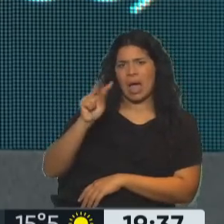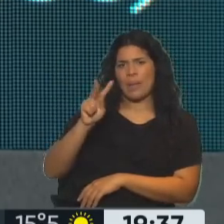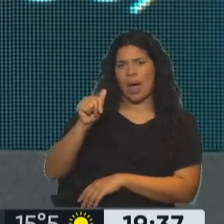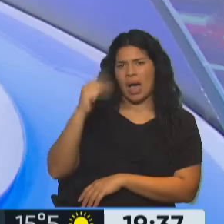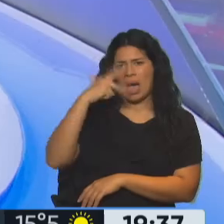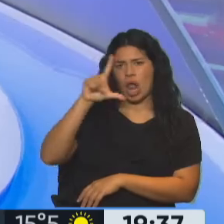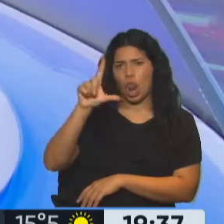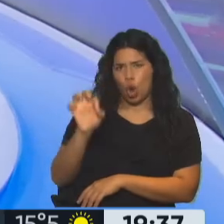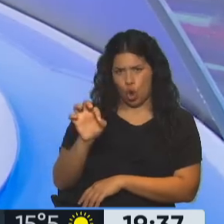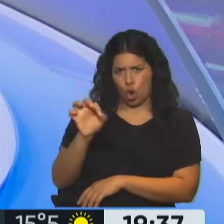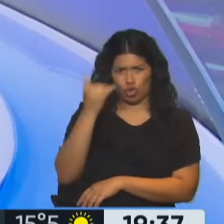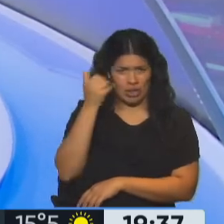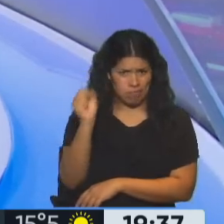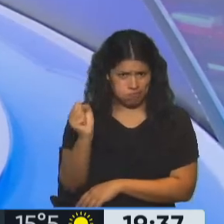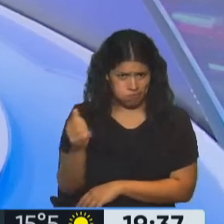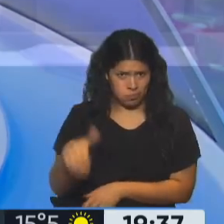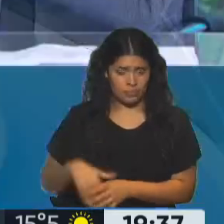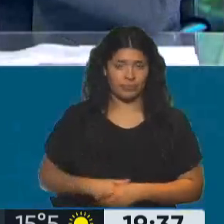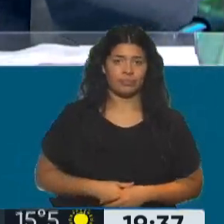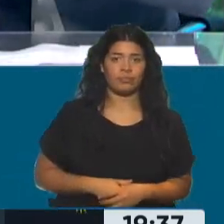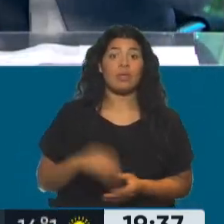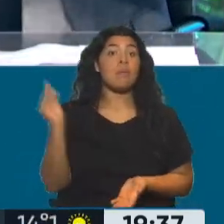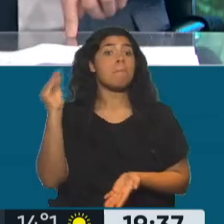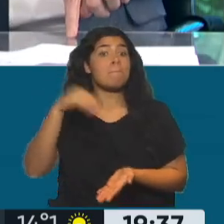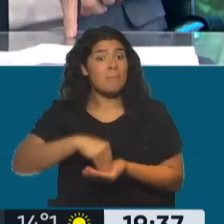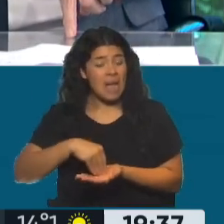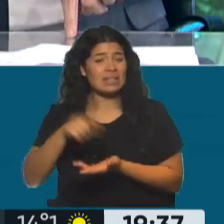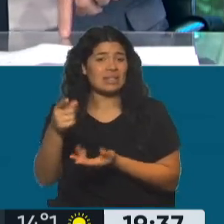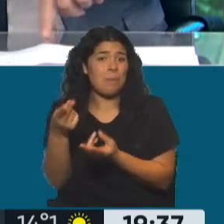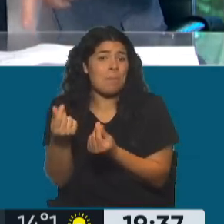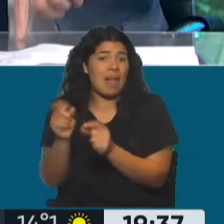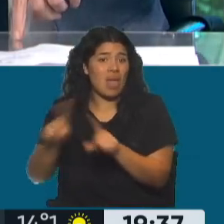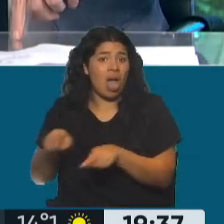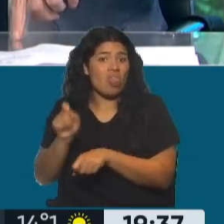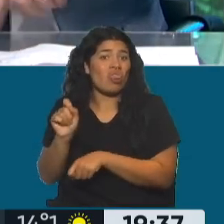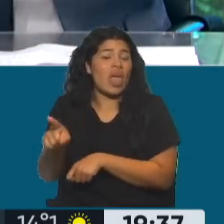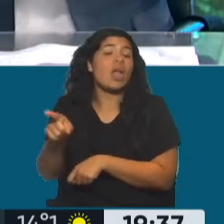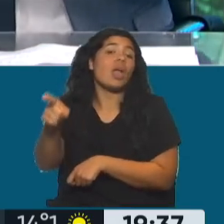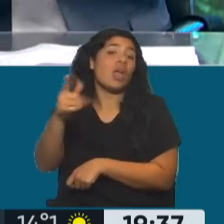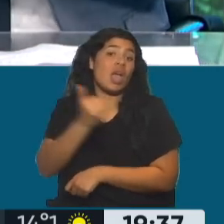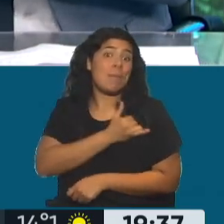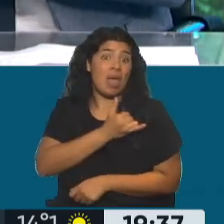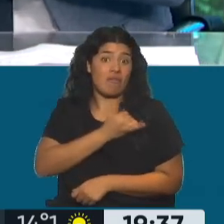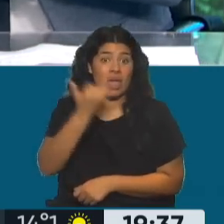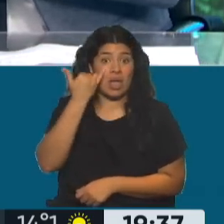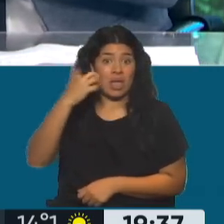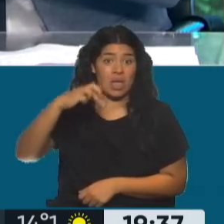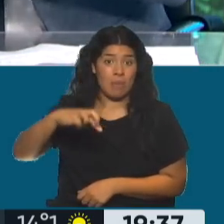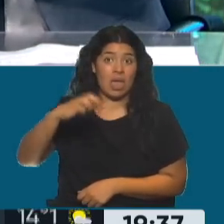del Estado en YPF. Y se quedó con YPF. Hoy Marra dijo, obvio que vamos a vender